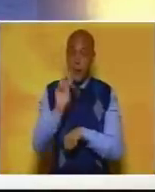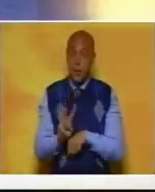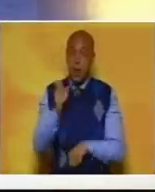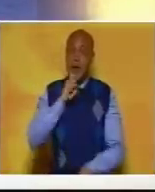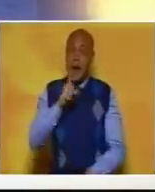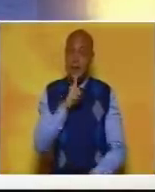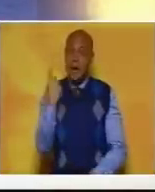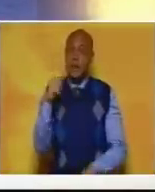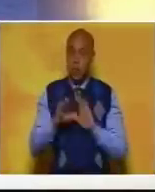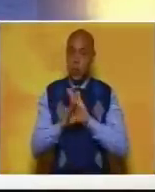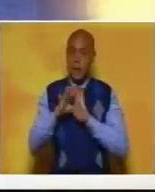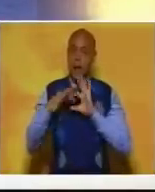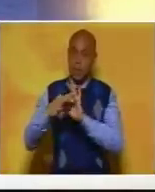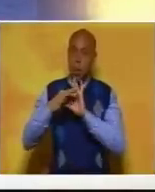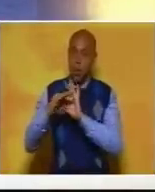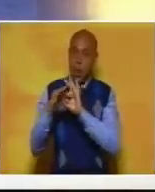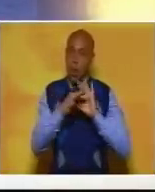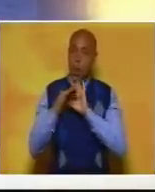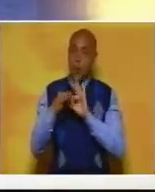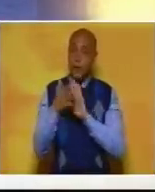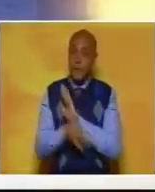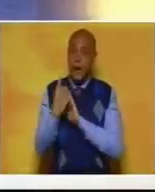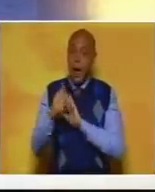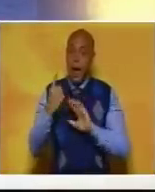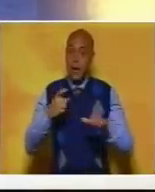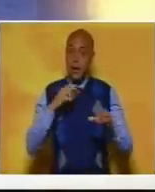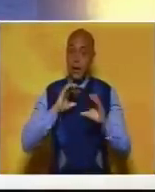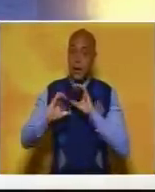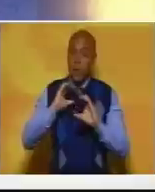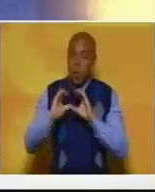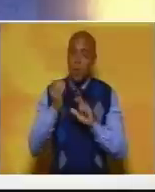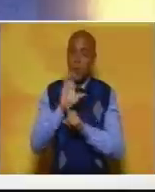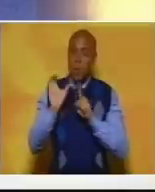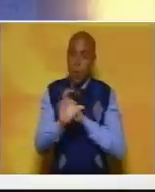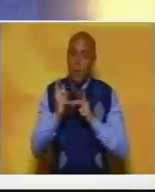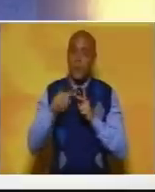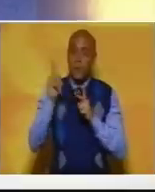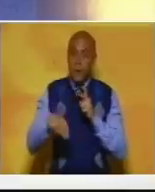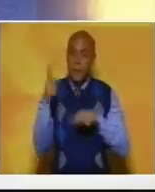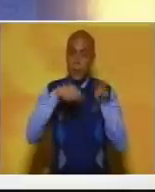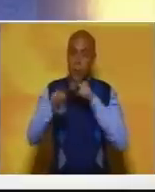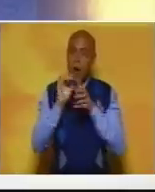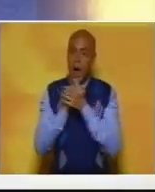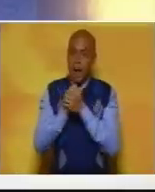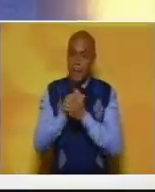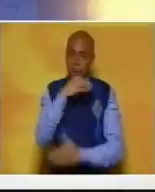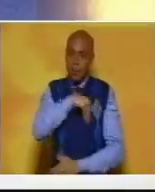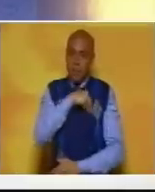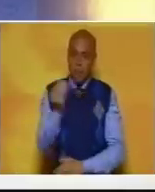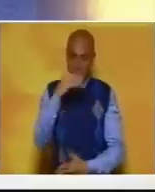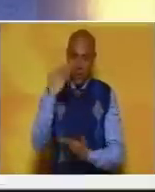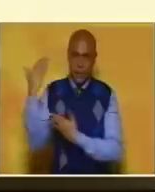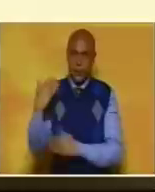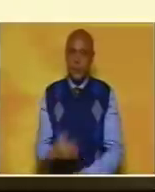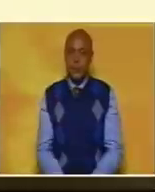Qatar continúan afianzando sus relaciones mediante el comercio, la cultura y el turismo. Euclides Sotillo nos cuenta más.